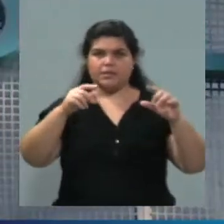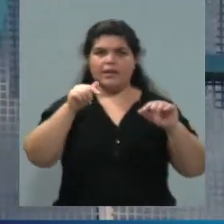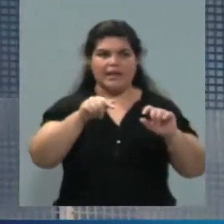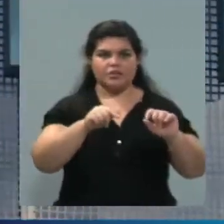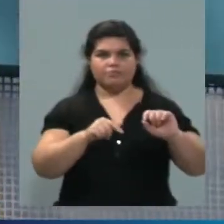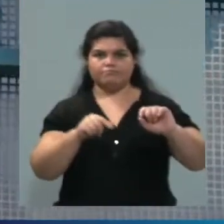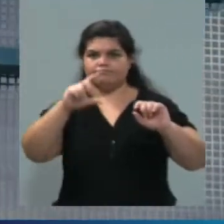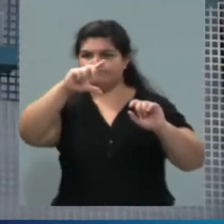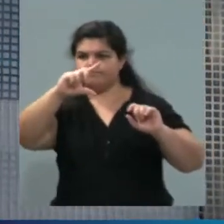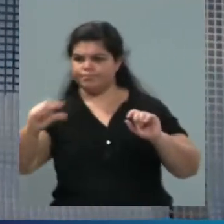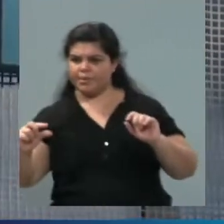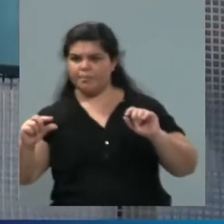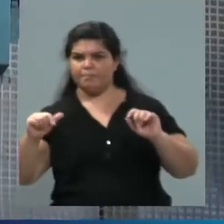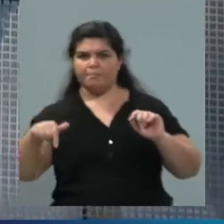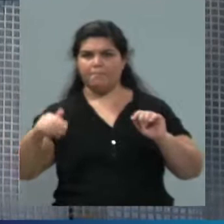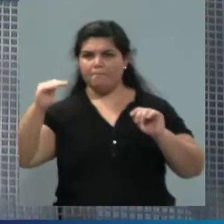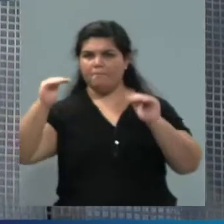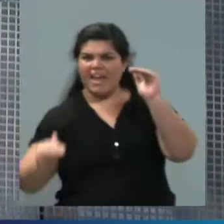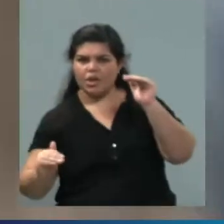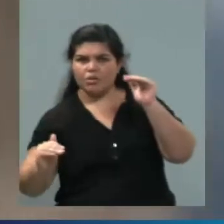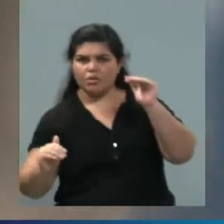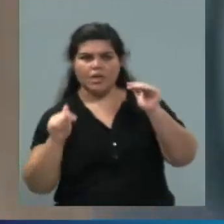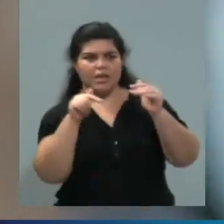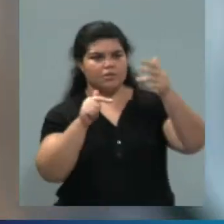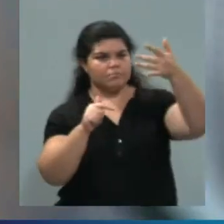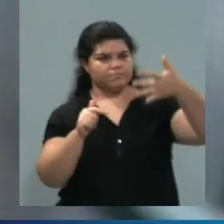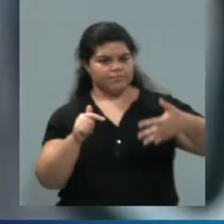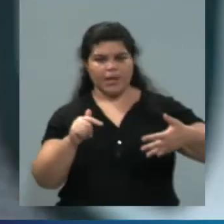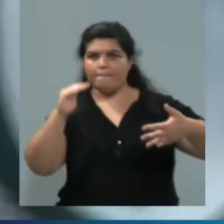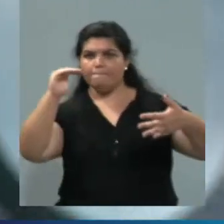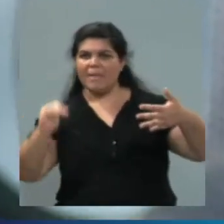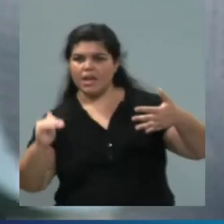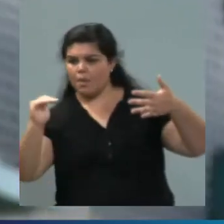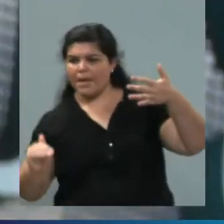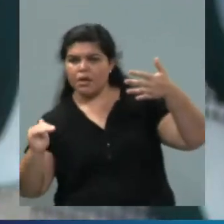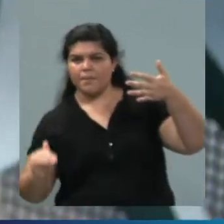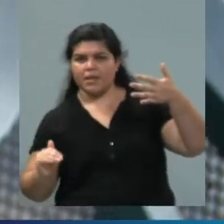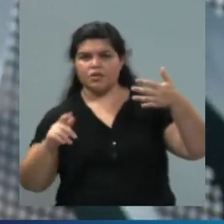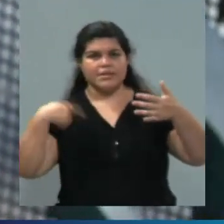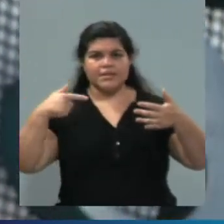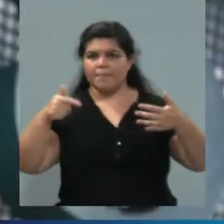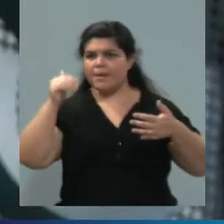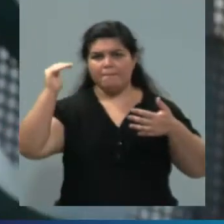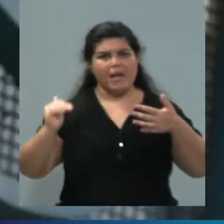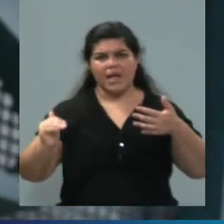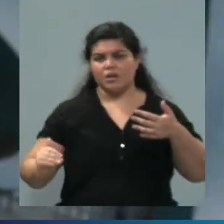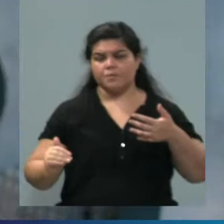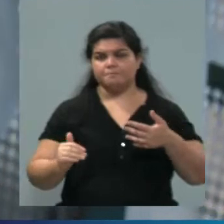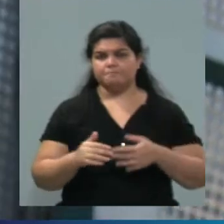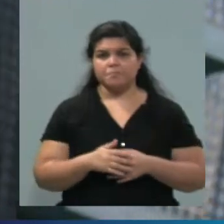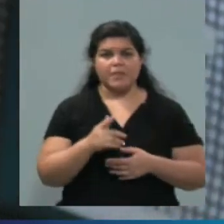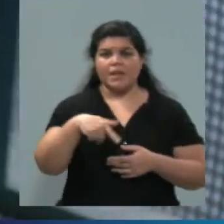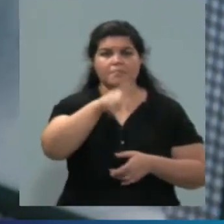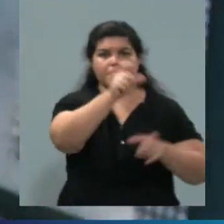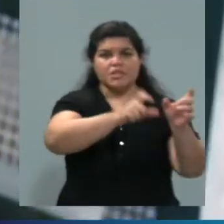ningún prestador quiere trabajar por debajo de esos montos. Tal cual, atenta contra la prestación del servicio. Claro,